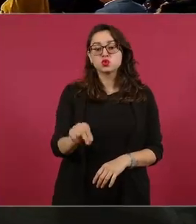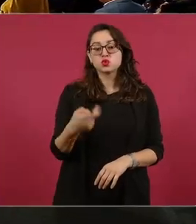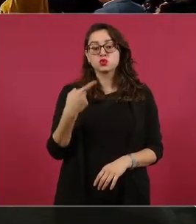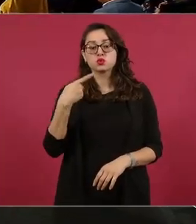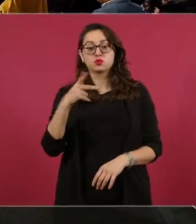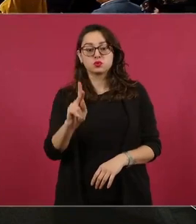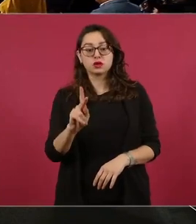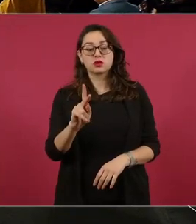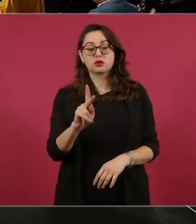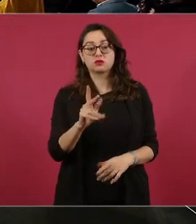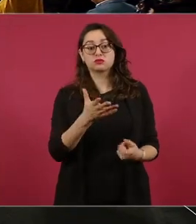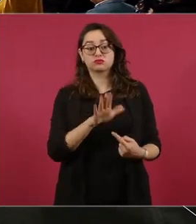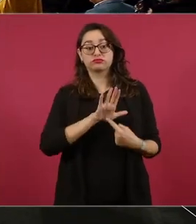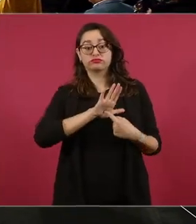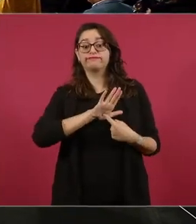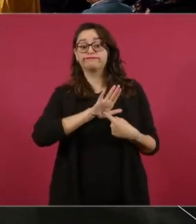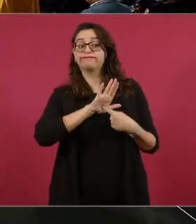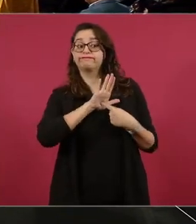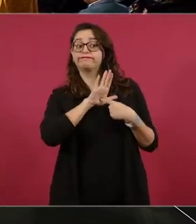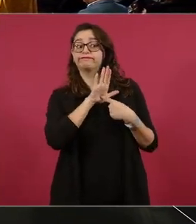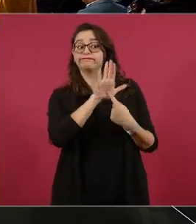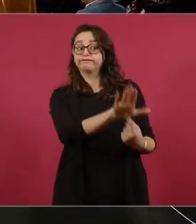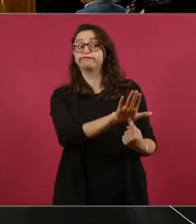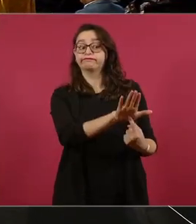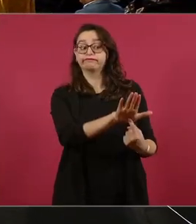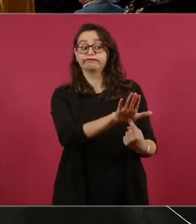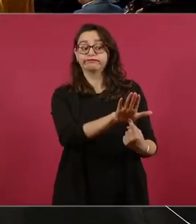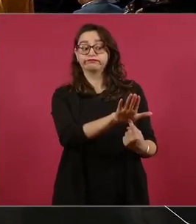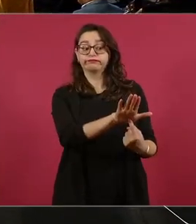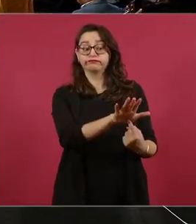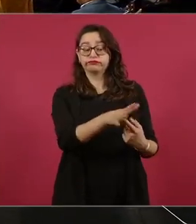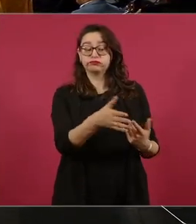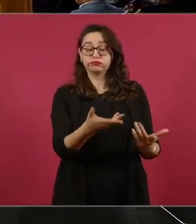mostrarte de que